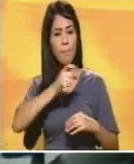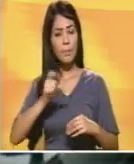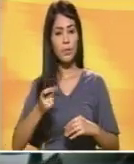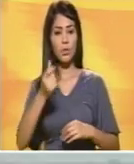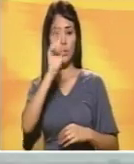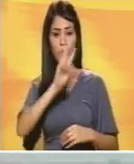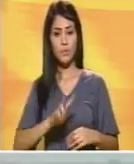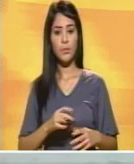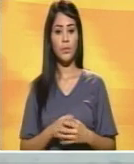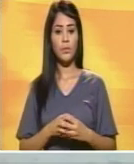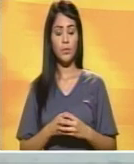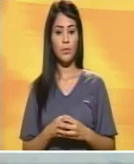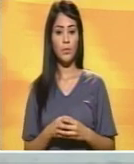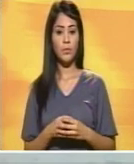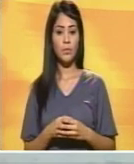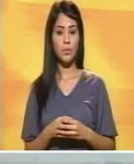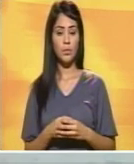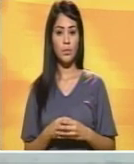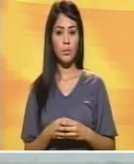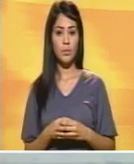patrullajes constantes durante los comicios.